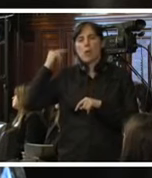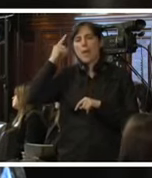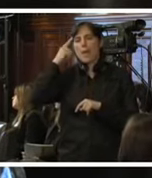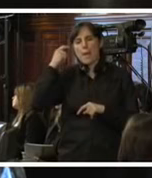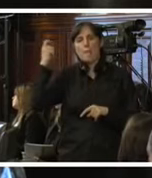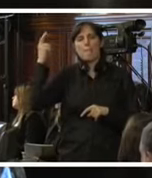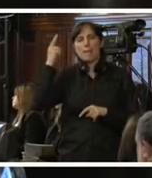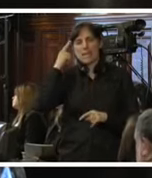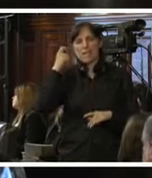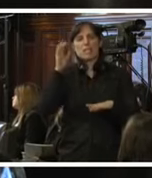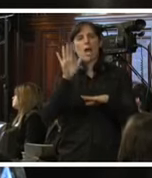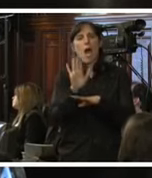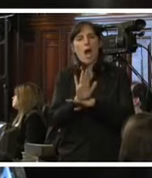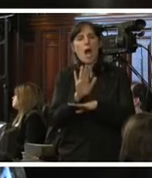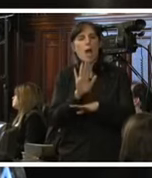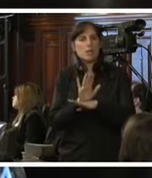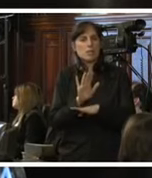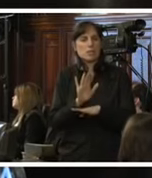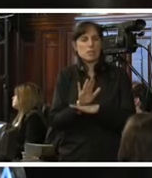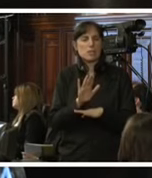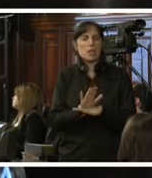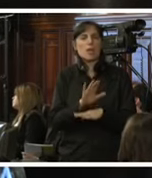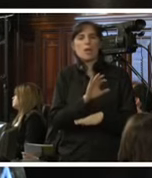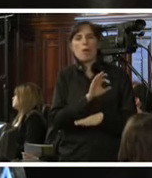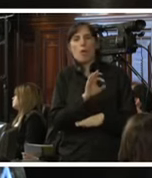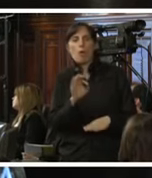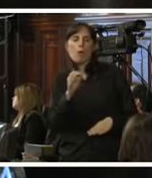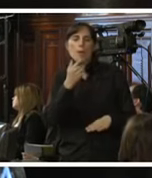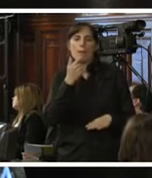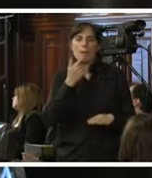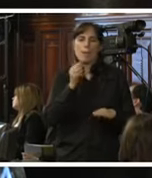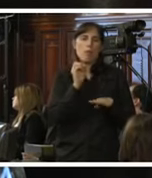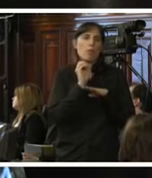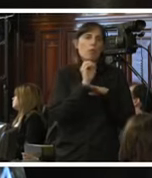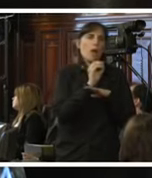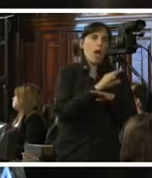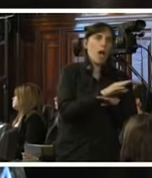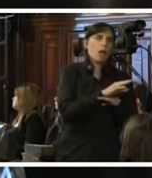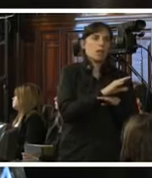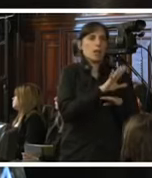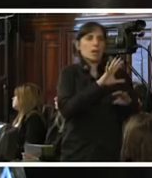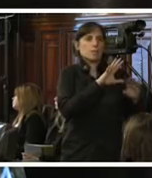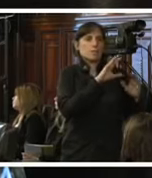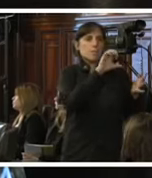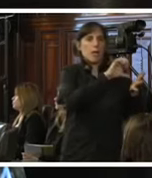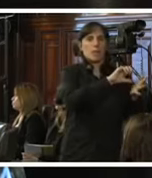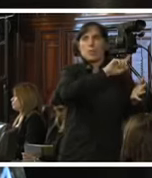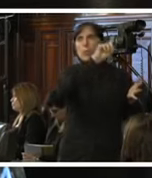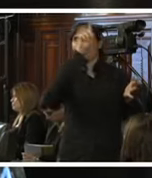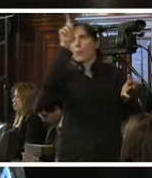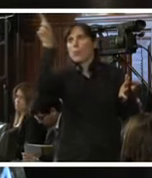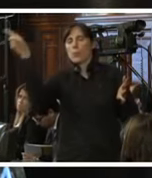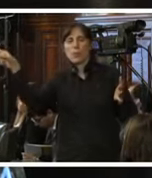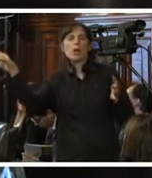eran las épocas en las cuales enviar una carta de un continente a otro podría demorar perfectamente meses